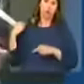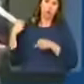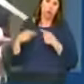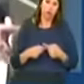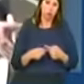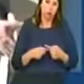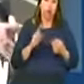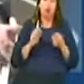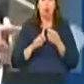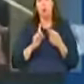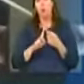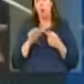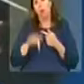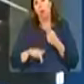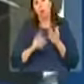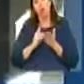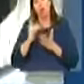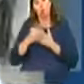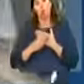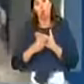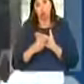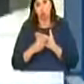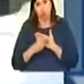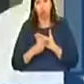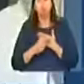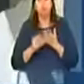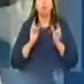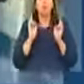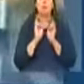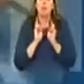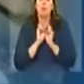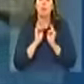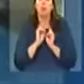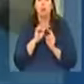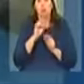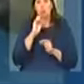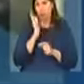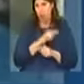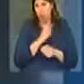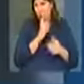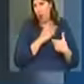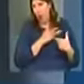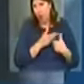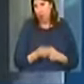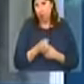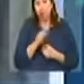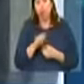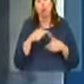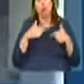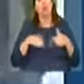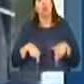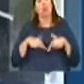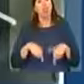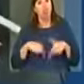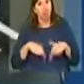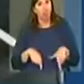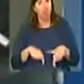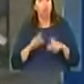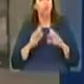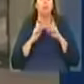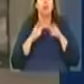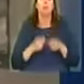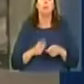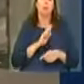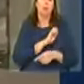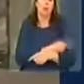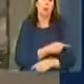este proyecto. Entienden que en el Parlamento puede andar rápido si tiene el respaldo de los intendentes y, por supuesto, del Poder